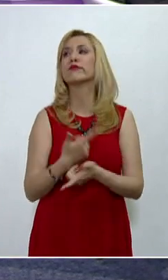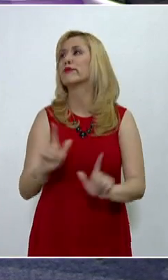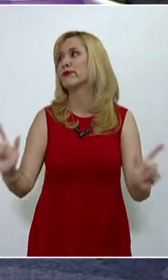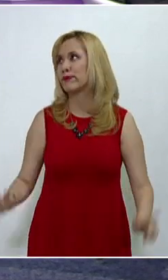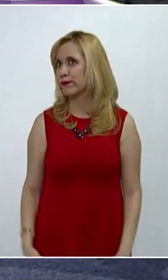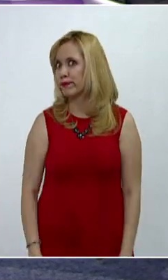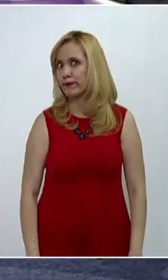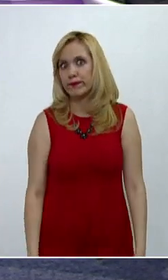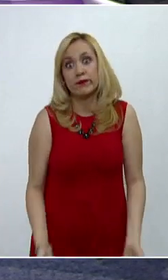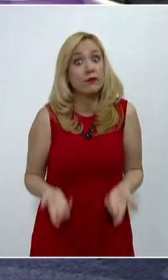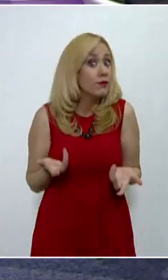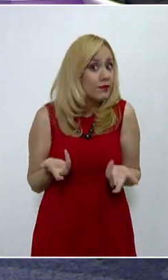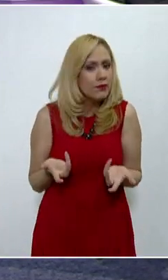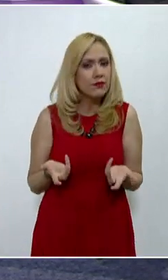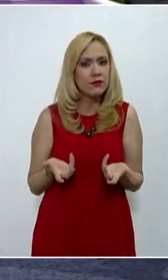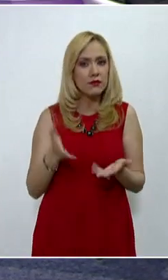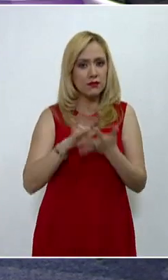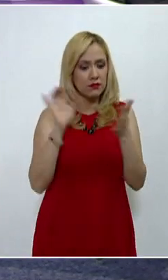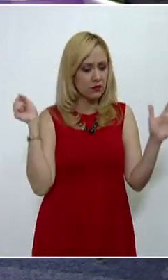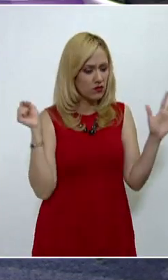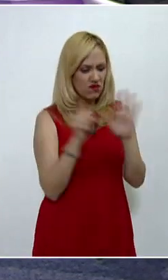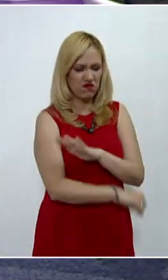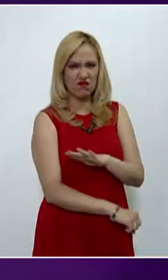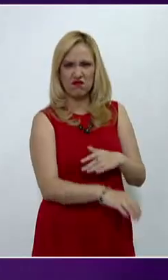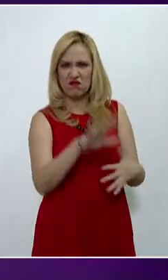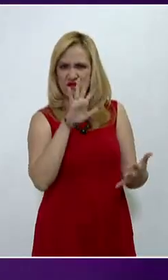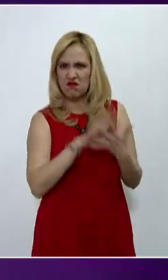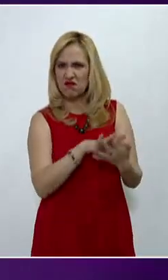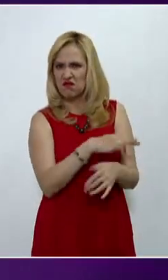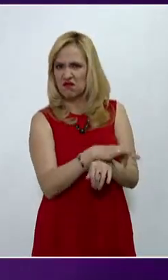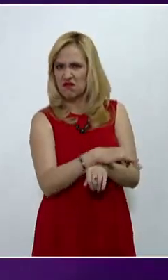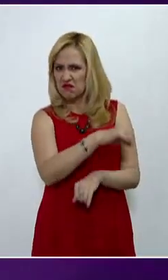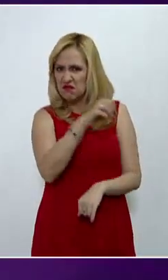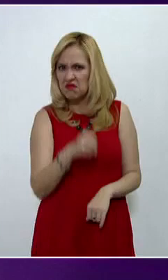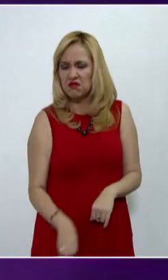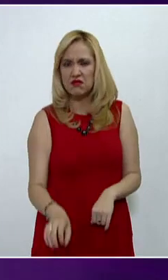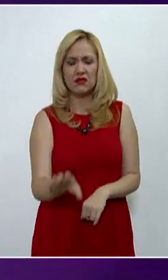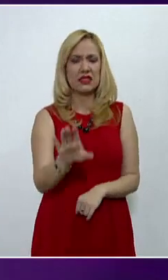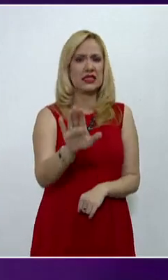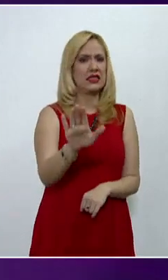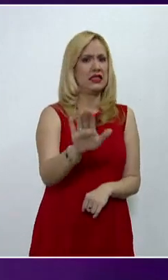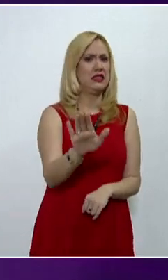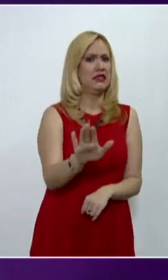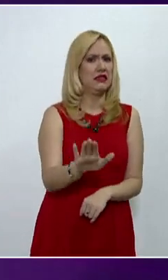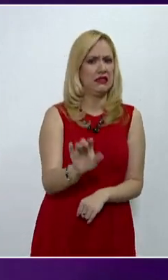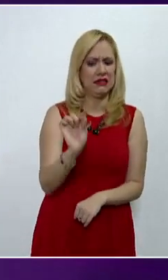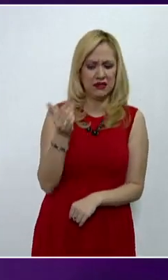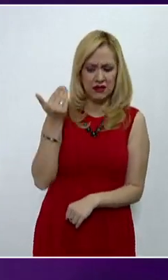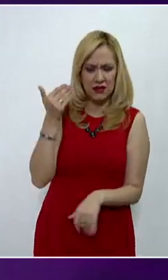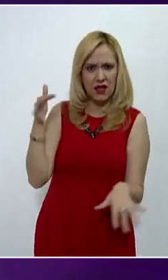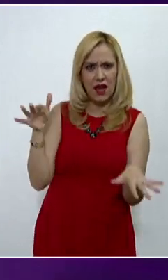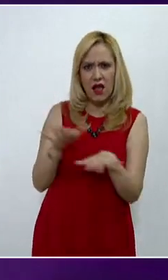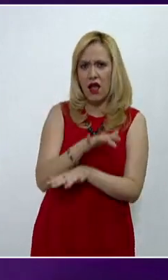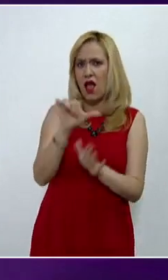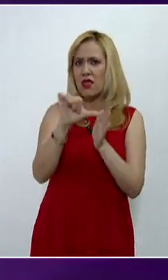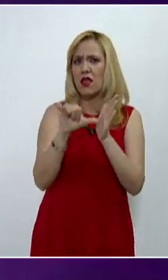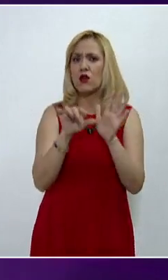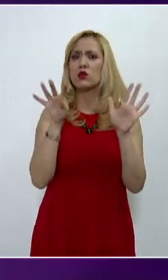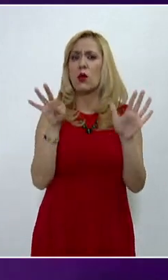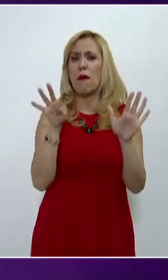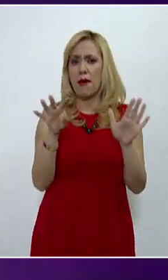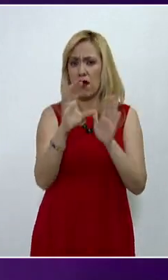preventiva se vuelva oficiosa, que eso es un poco lo que sucedió en esta última reforma o parte de lo que está en el artículo